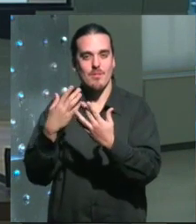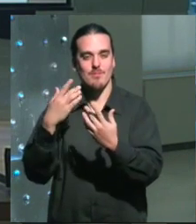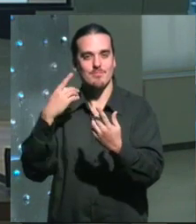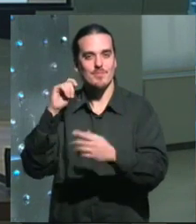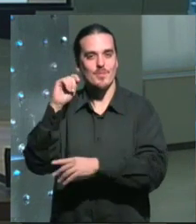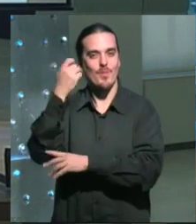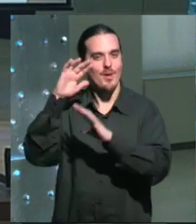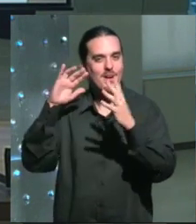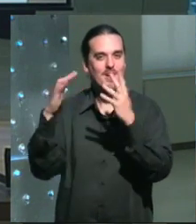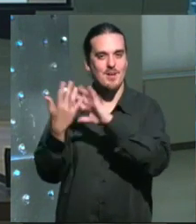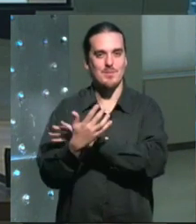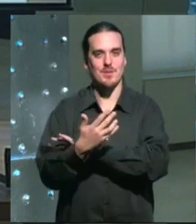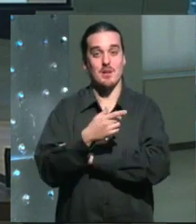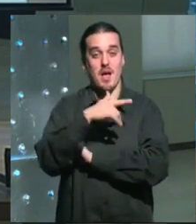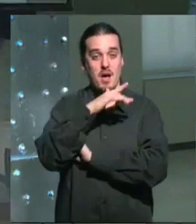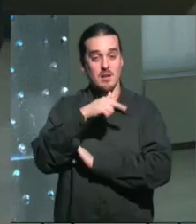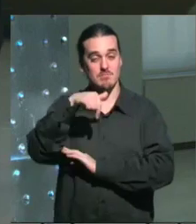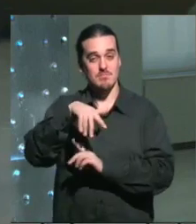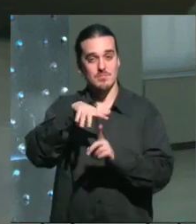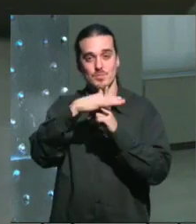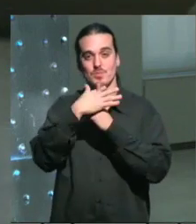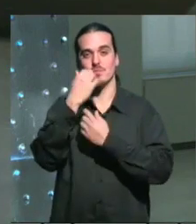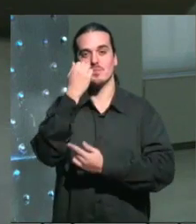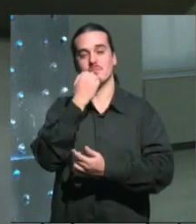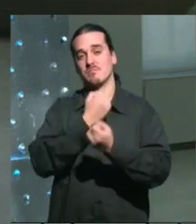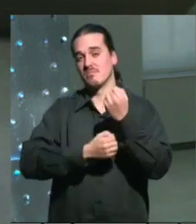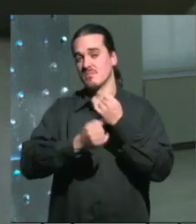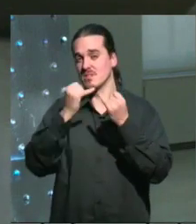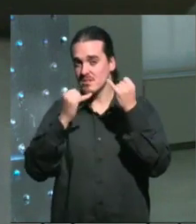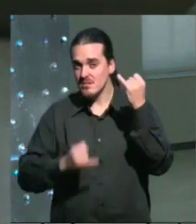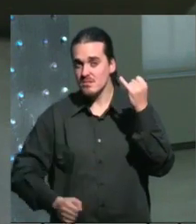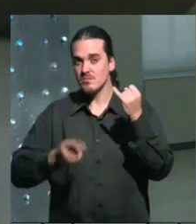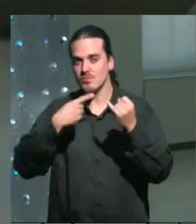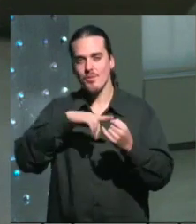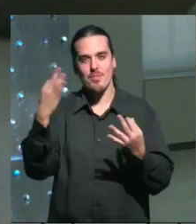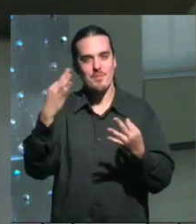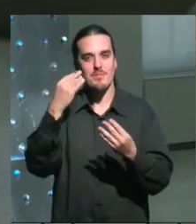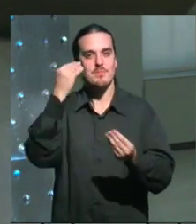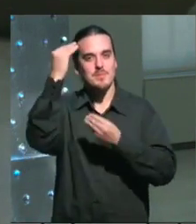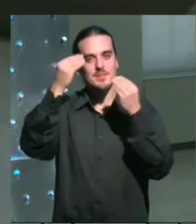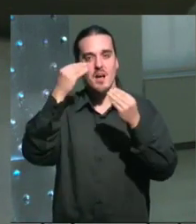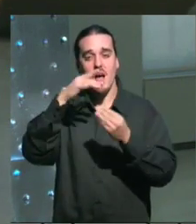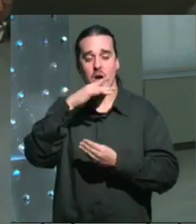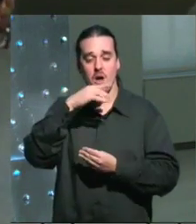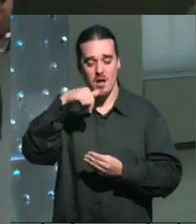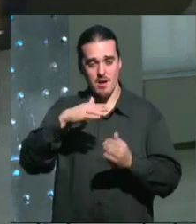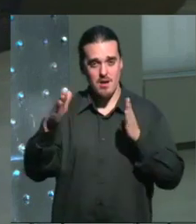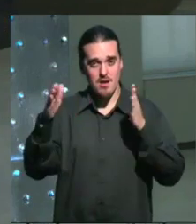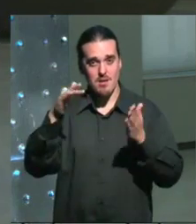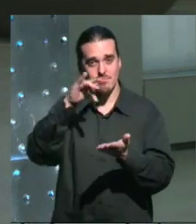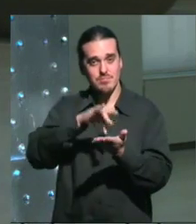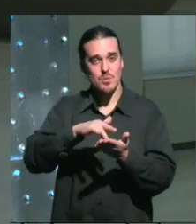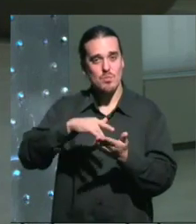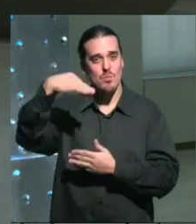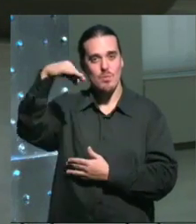crisis, todos tenemos que pensar que estamos en un momento único, donde finalmente las TIC han creado las